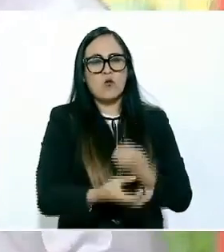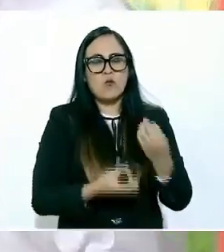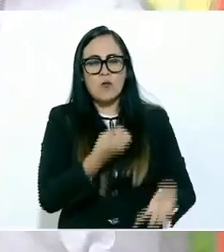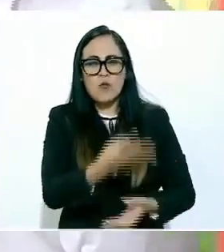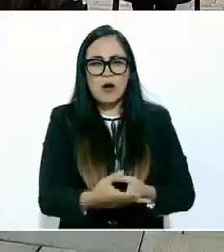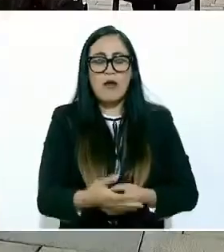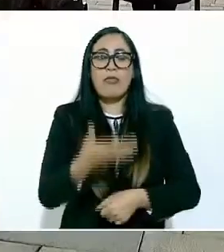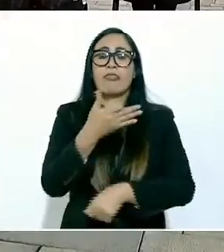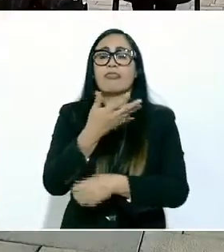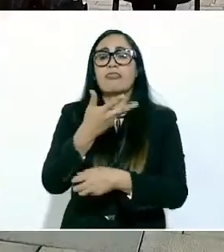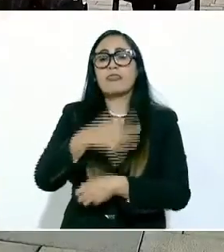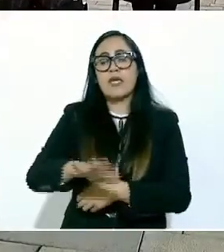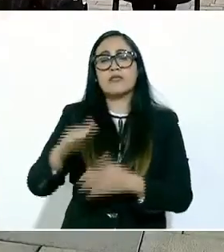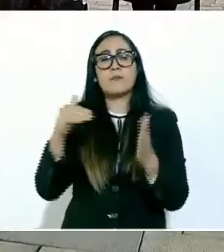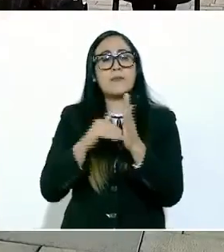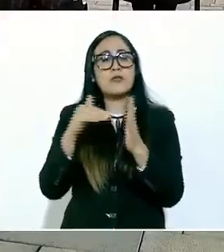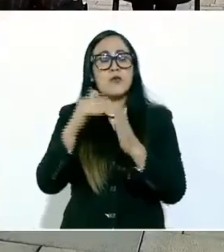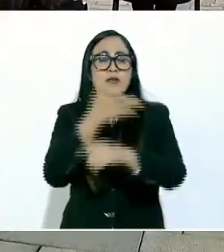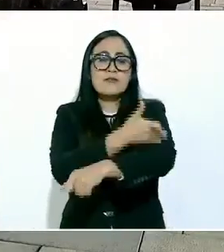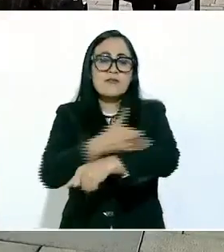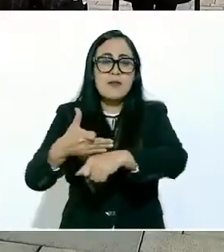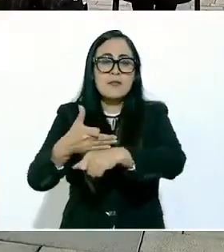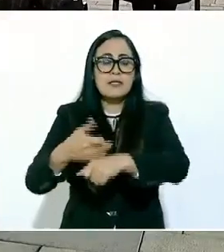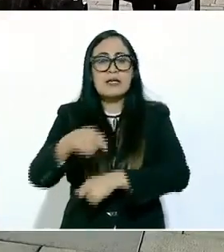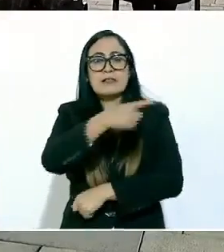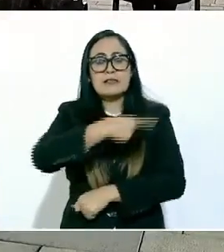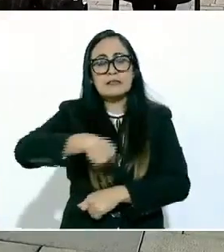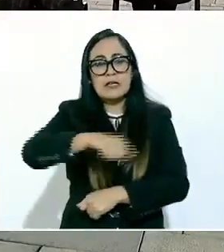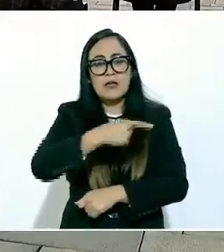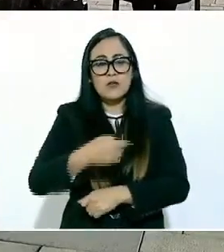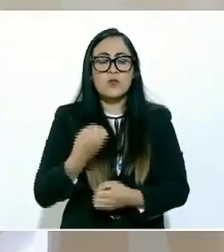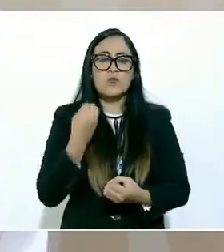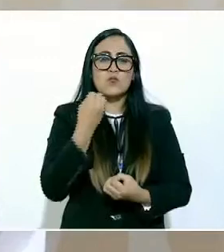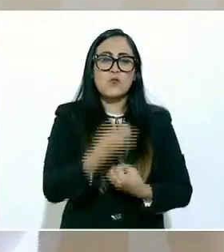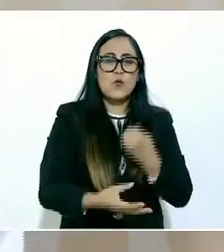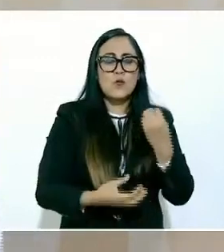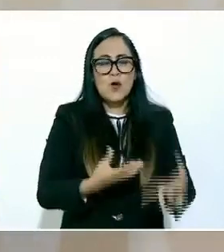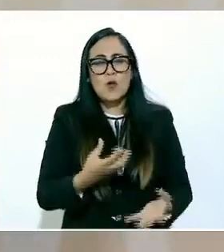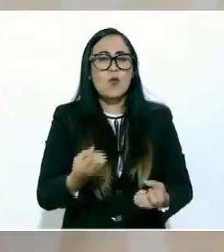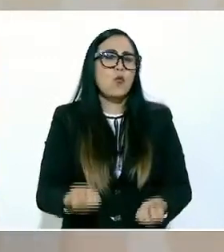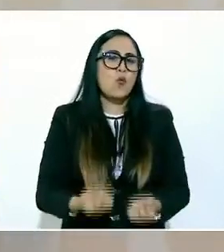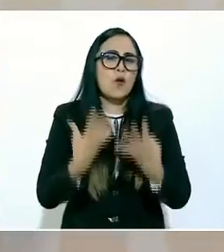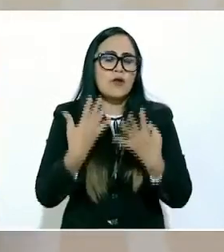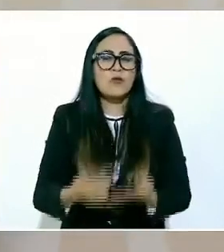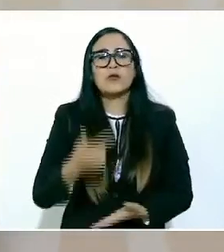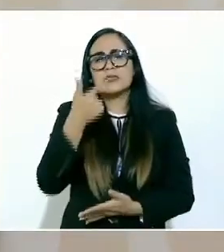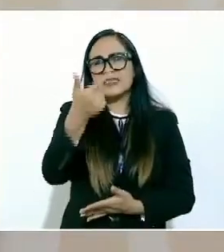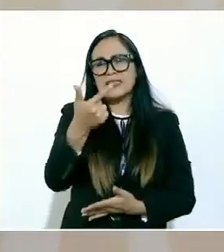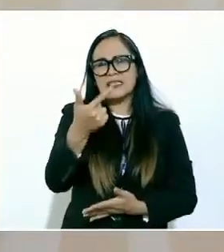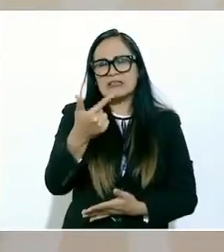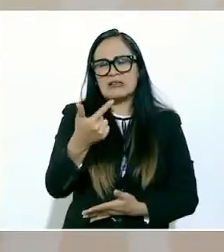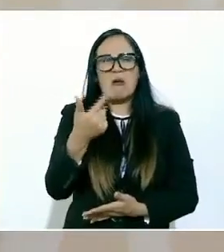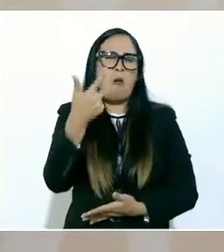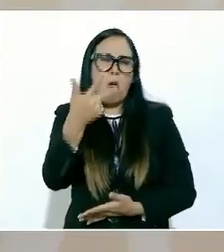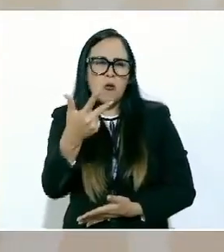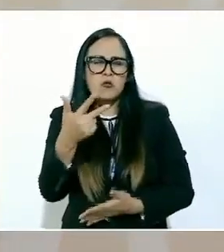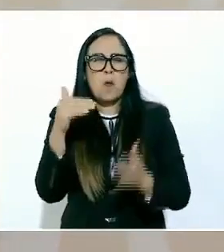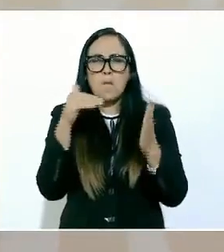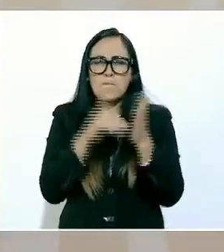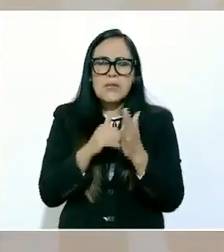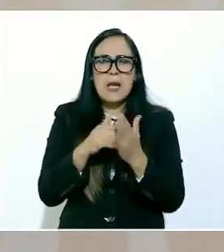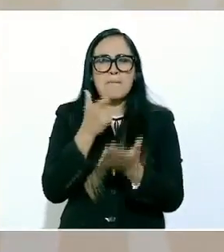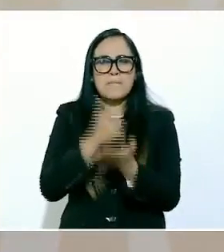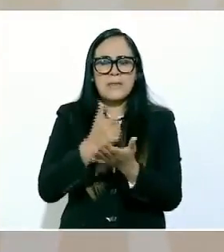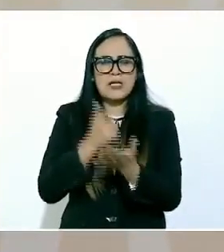Esos 10 millones de familias reciben en promedio de 7 a 8 mil pesos mensuales.